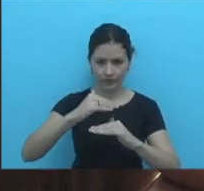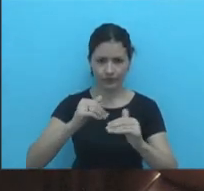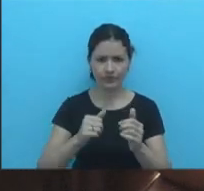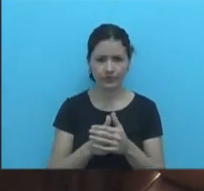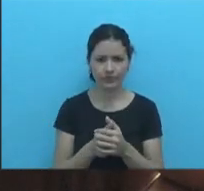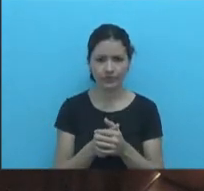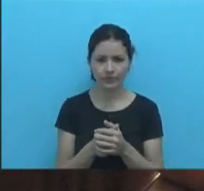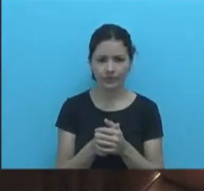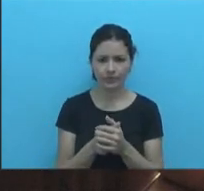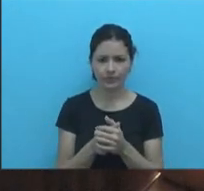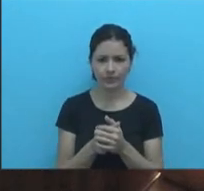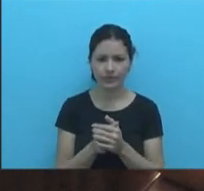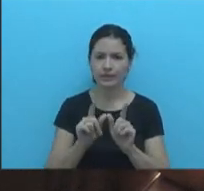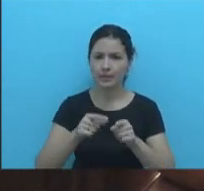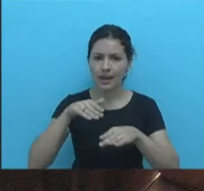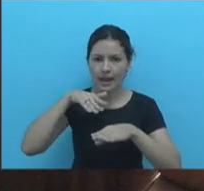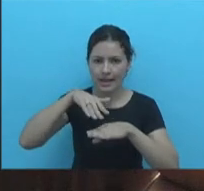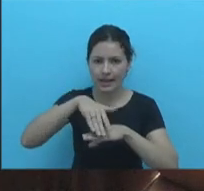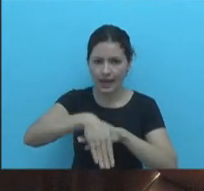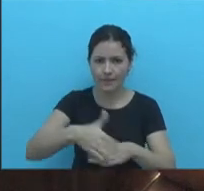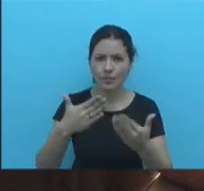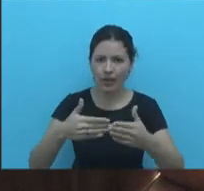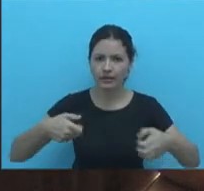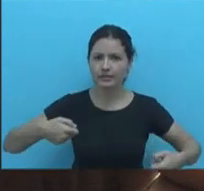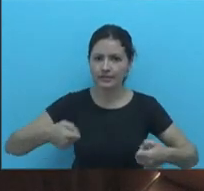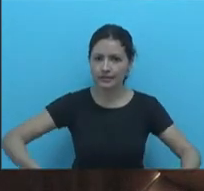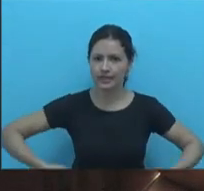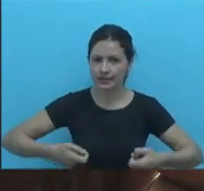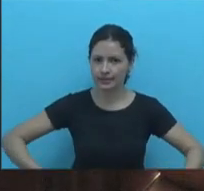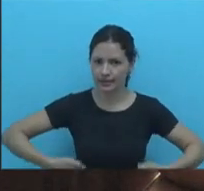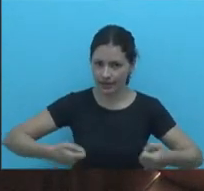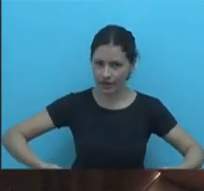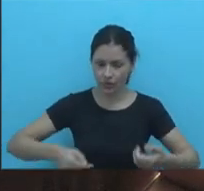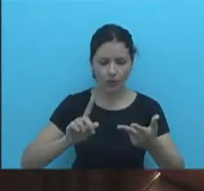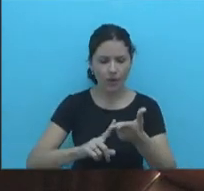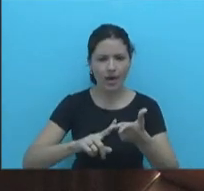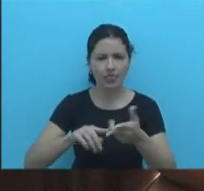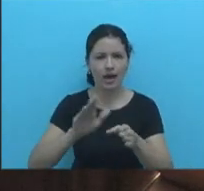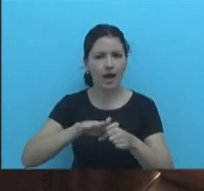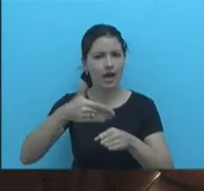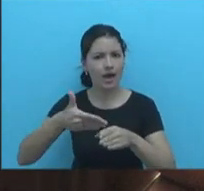incluyendo rampas para discapacitados en cada esquina, ciclovía en las